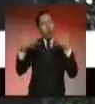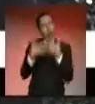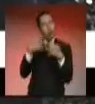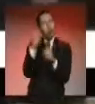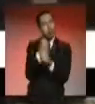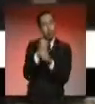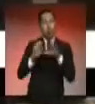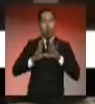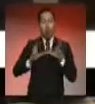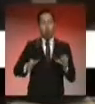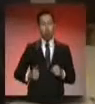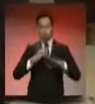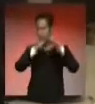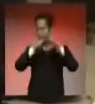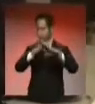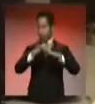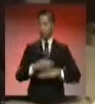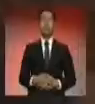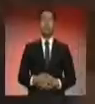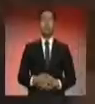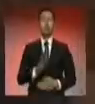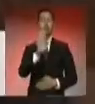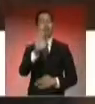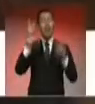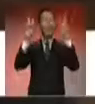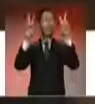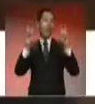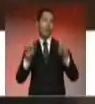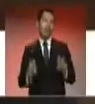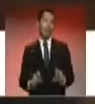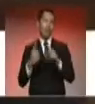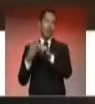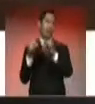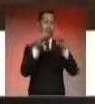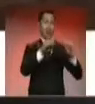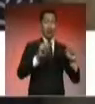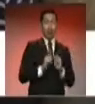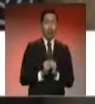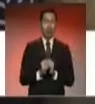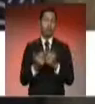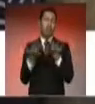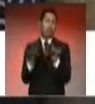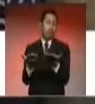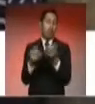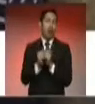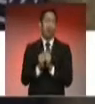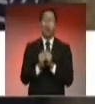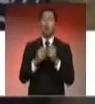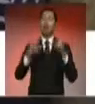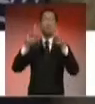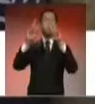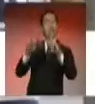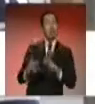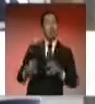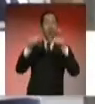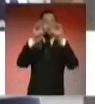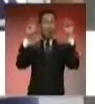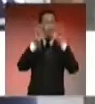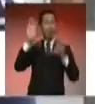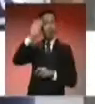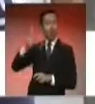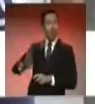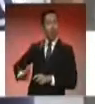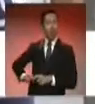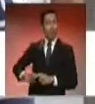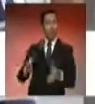contra la corrupción. En la cita se trata de temas de carácter general y no casos específicos actualmente en investigación como el de Odebrecht. Dentro